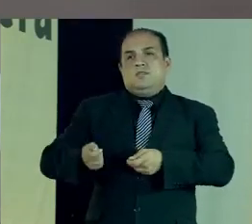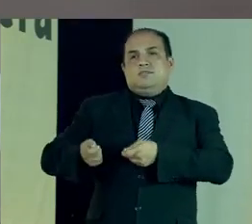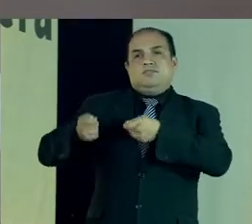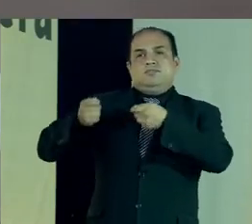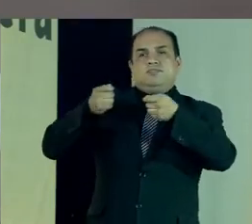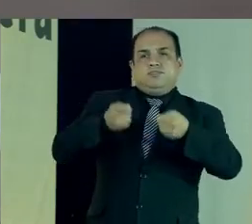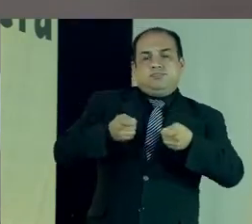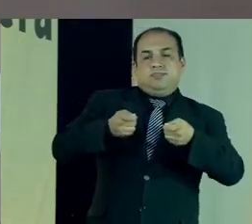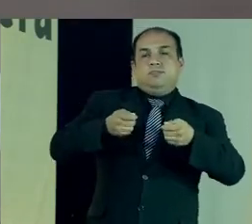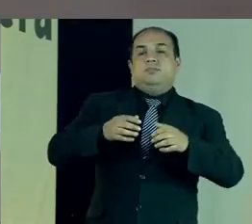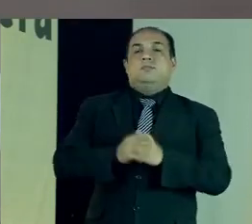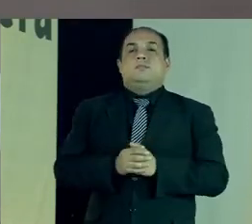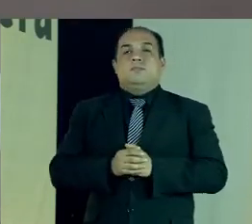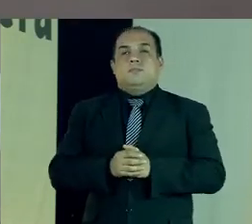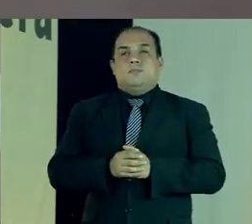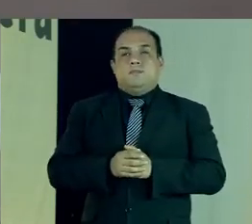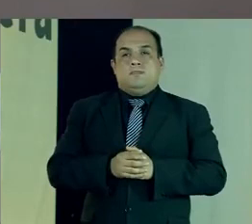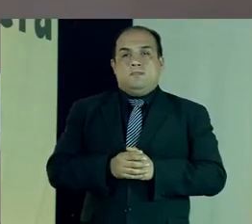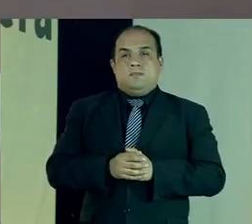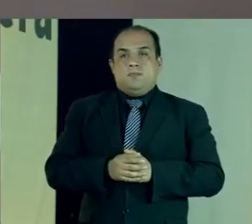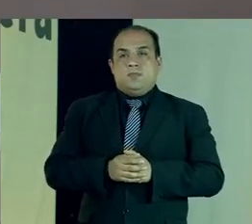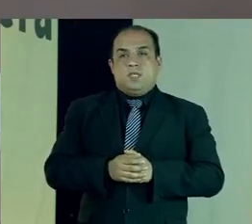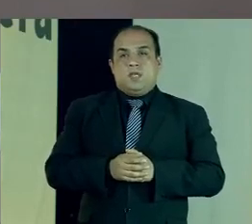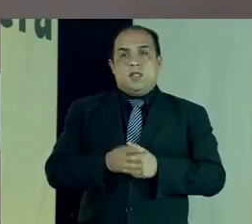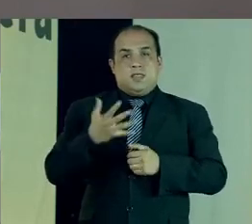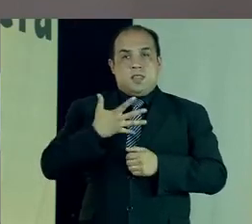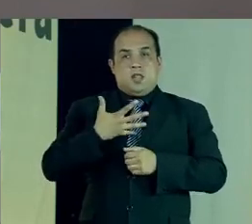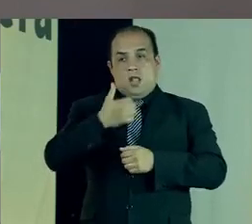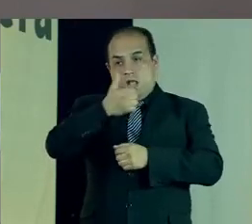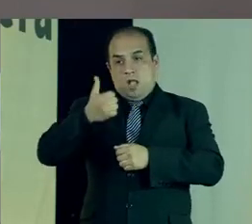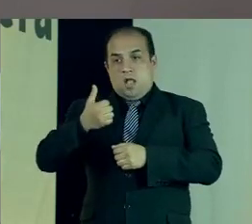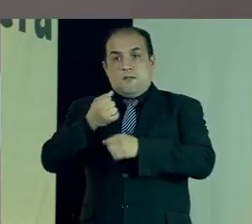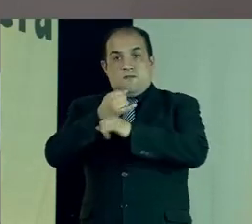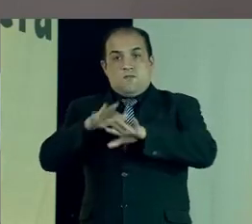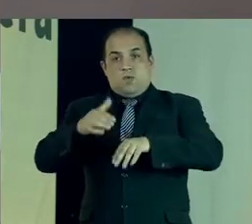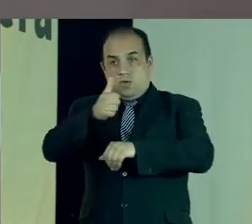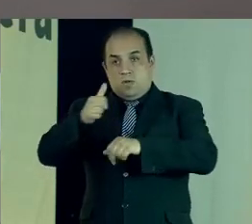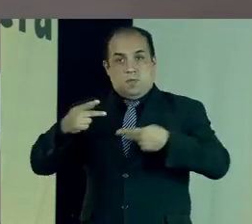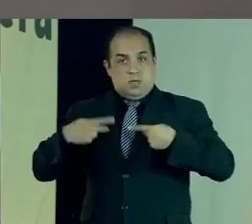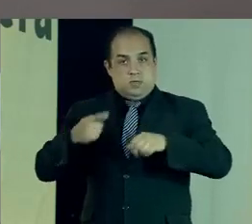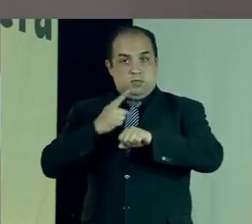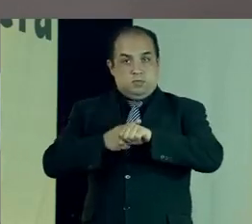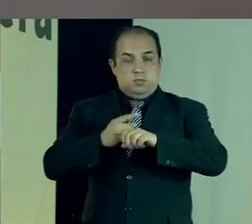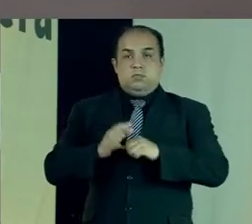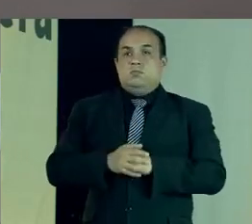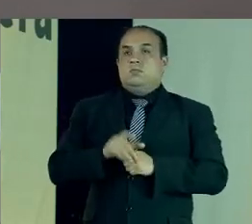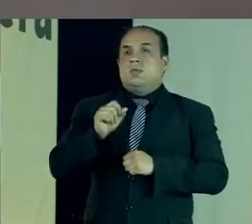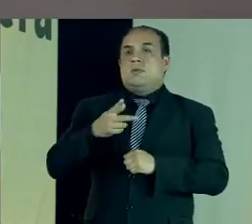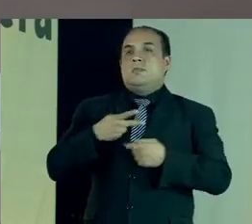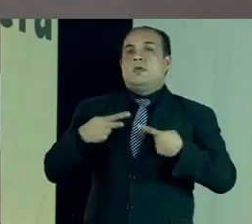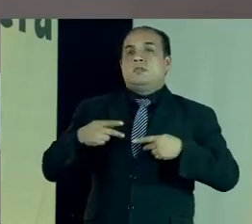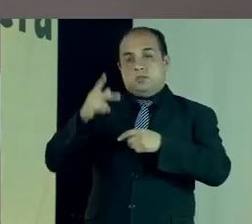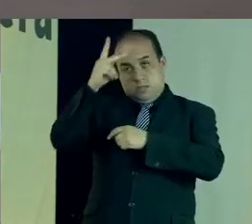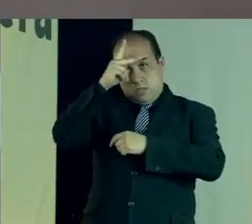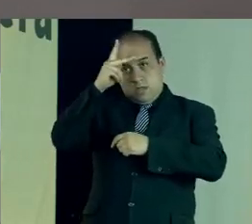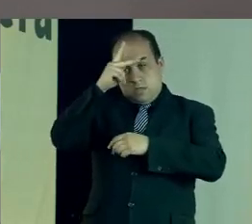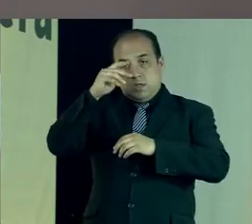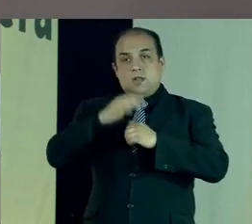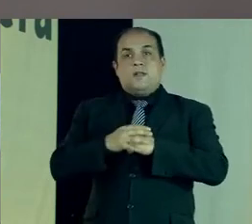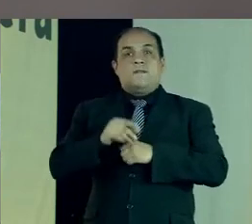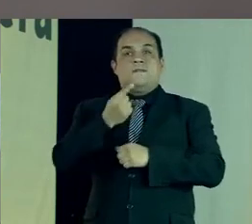registraron cada caso pareja del jefe del psiquiatra e infantil por aquel entonces